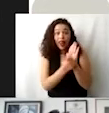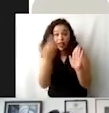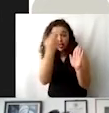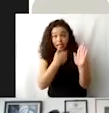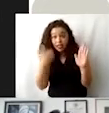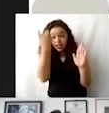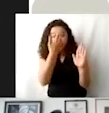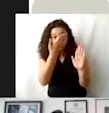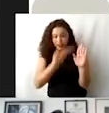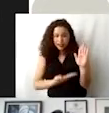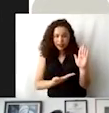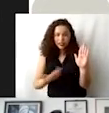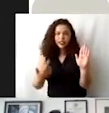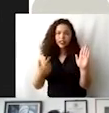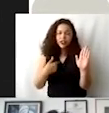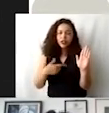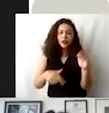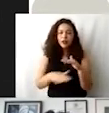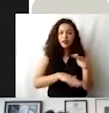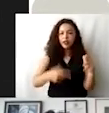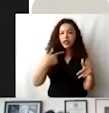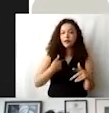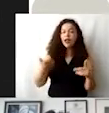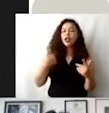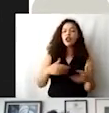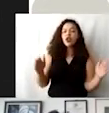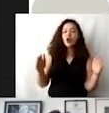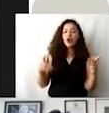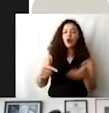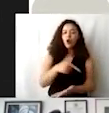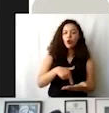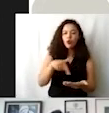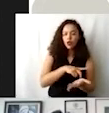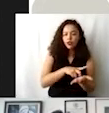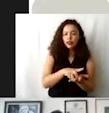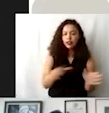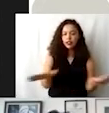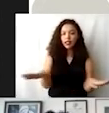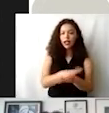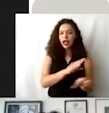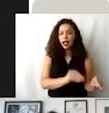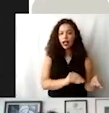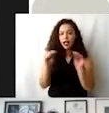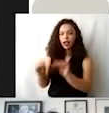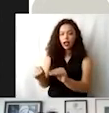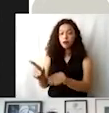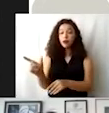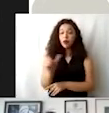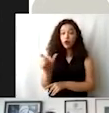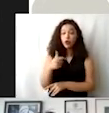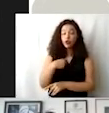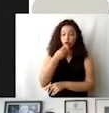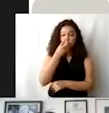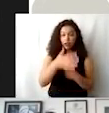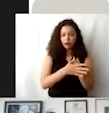fundamenta cuando yo debo de presentar mi cambio de domicilio, porque tengo un plazo. Y acuérdense